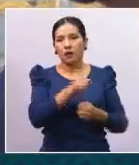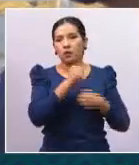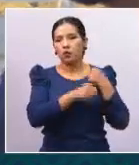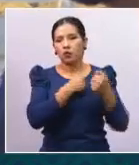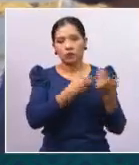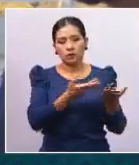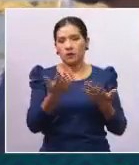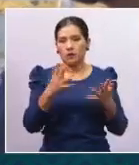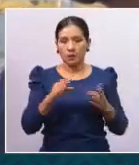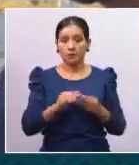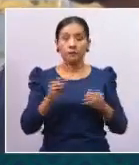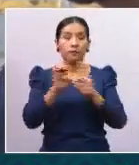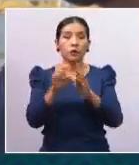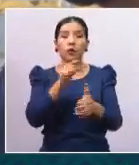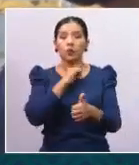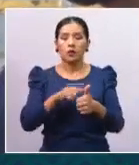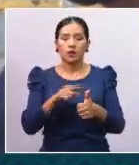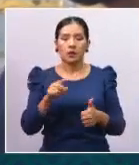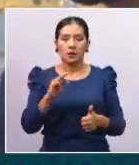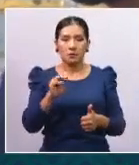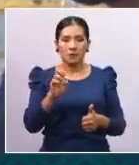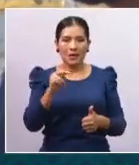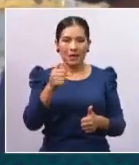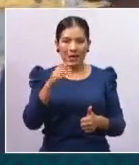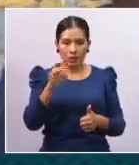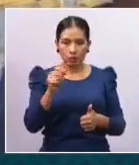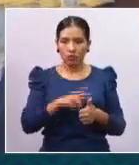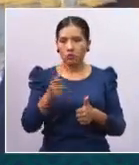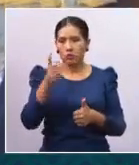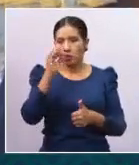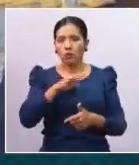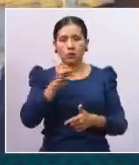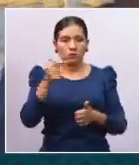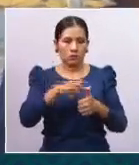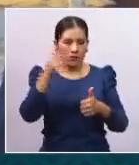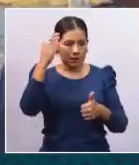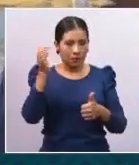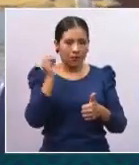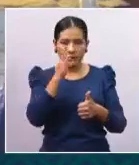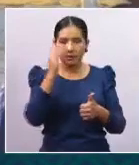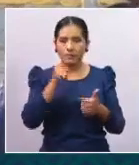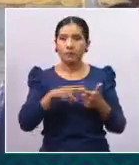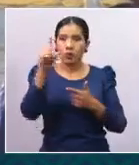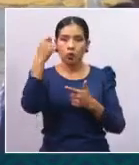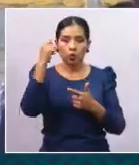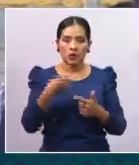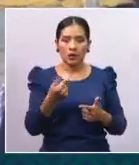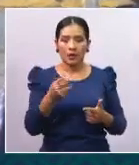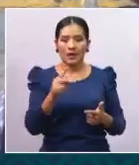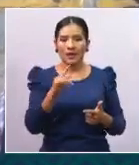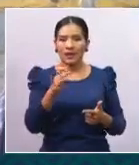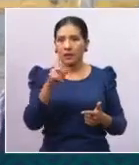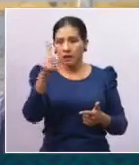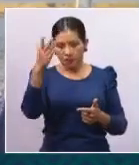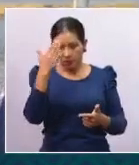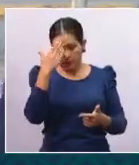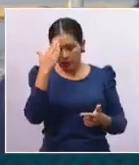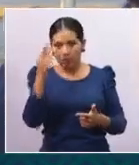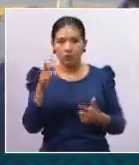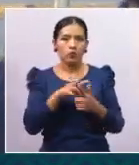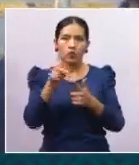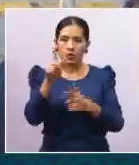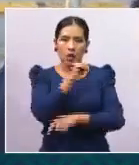Menacho sabía de estos temas. Padre Bernardo Gantier de Sucre sabía de estos temas. ¿Qué han hecho?